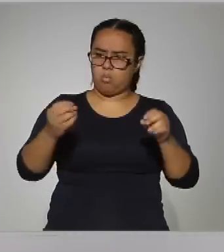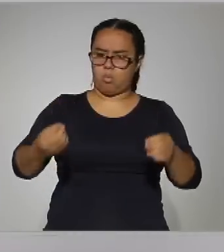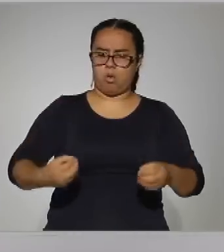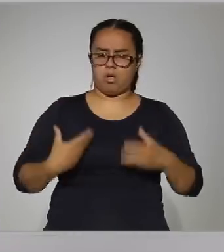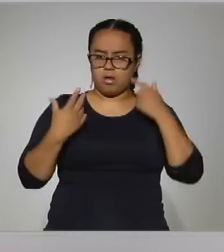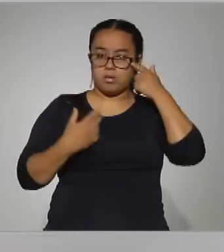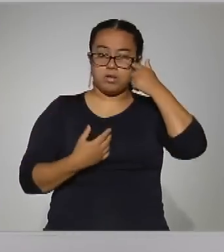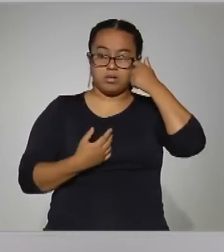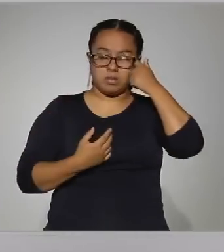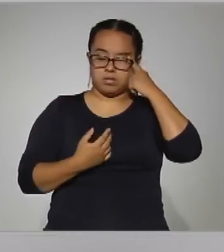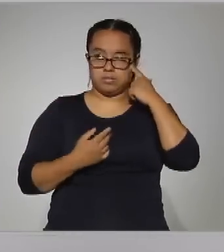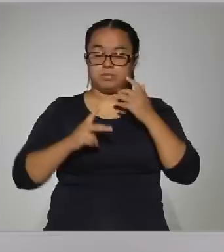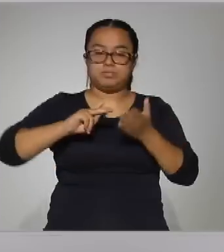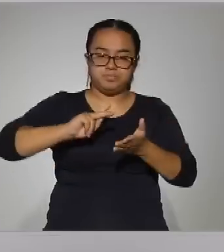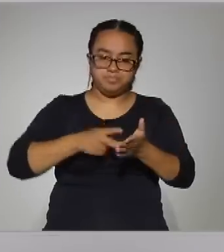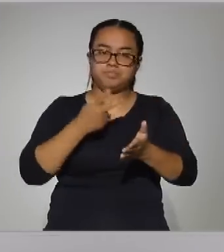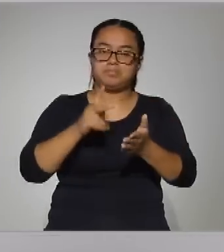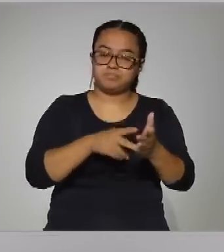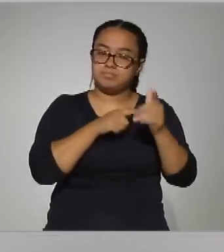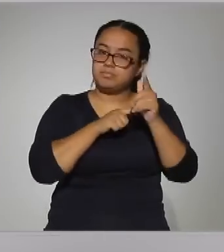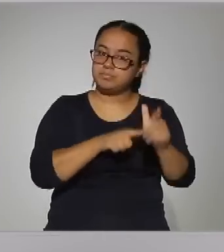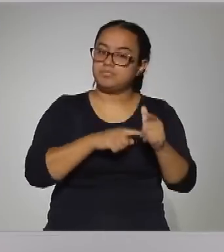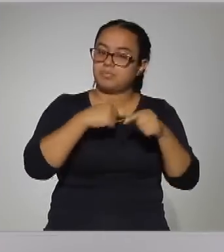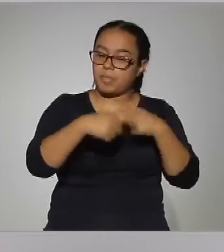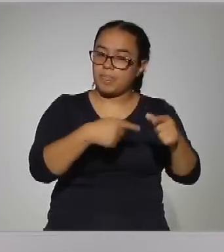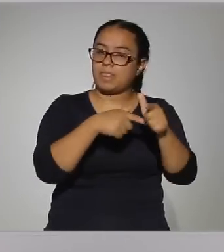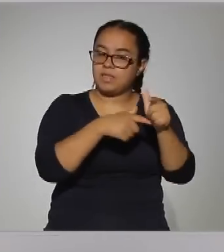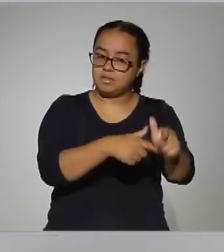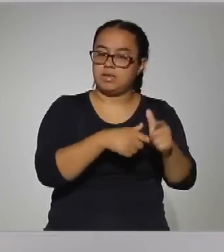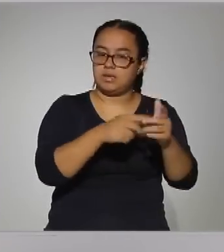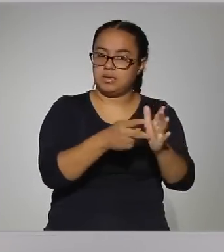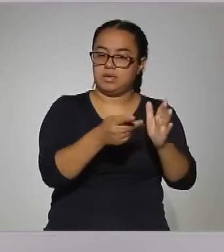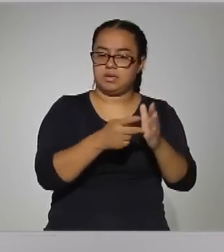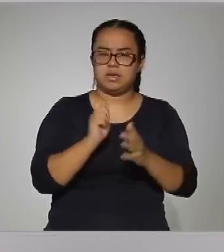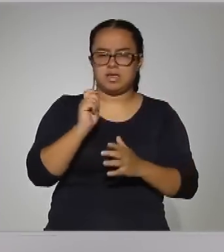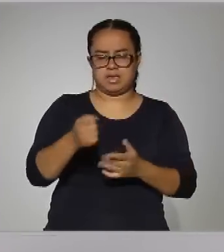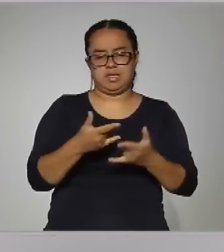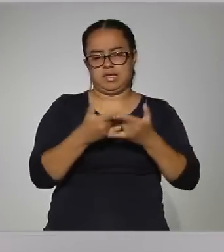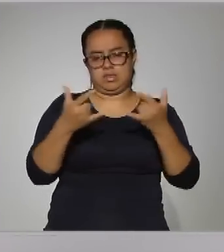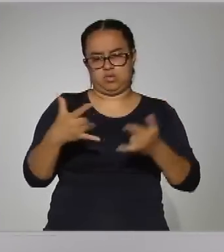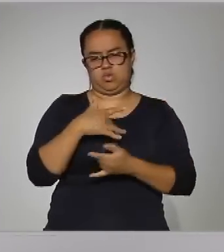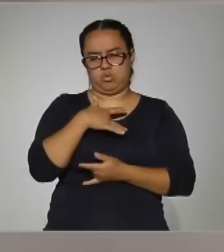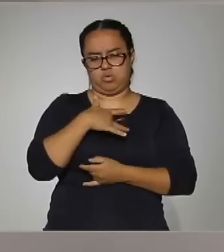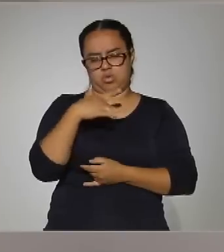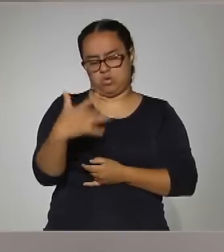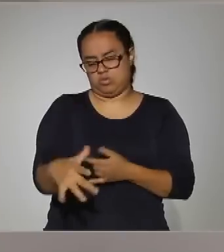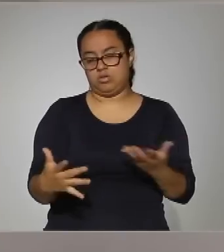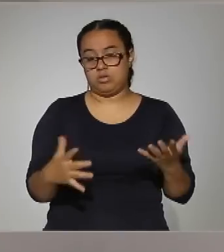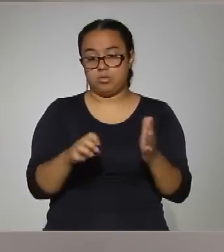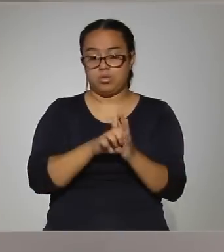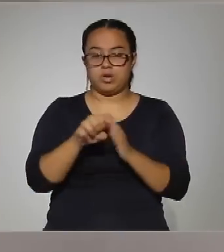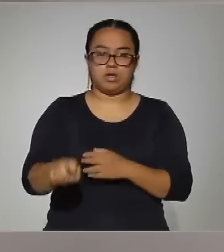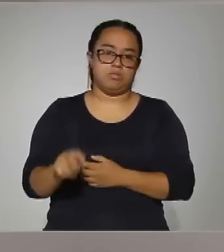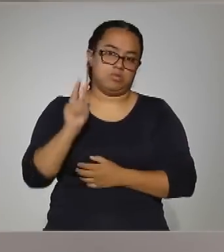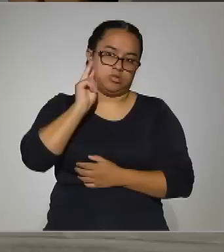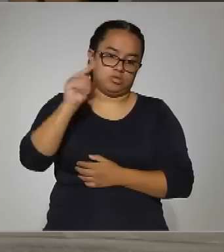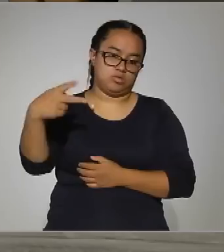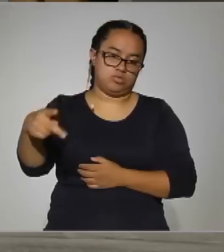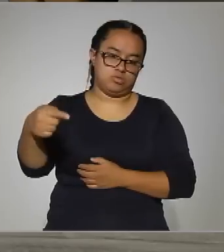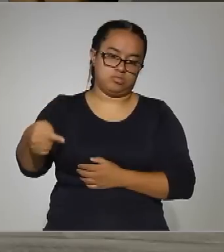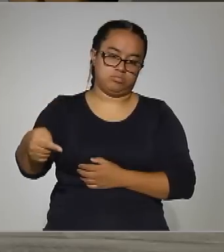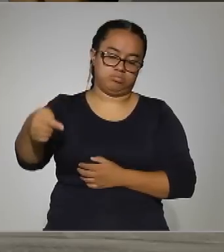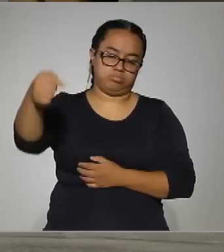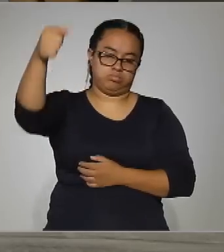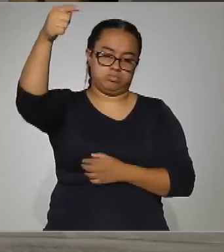que queda repetida y repetida y repetida en otros escenarios. Por supuesto que una historia dolorosa, ¿no? Como que se escucha que pasó